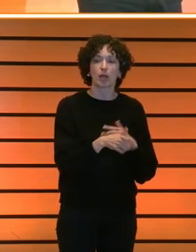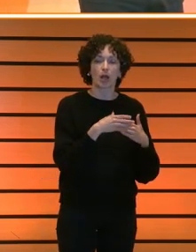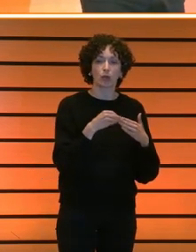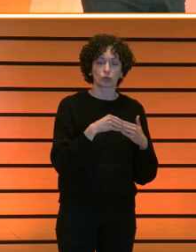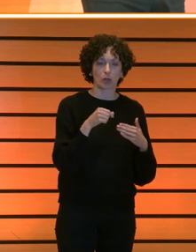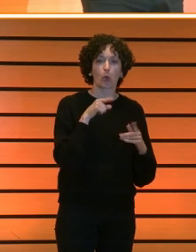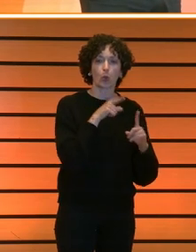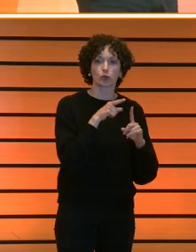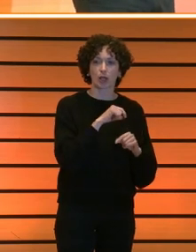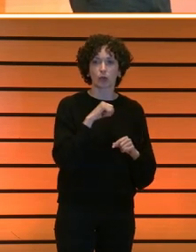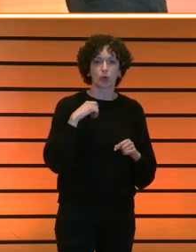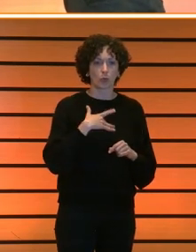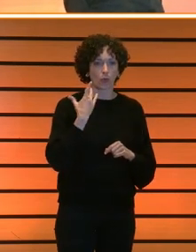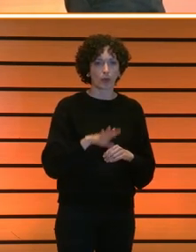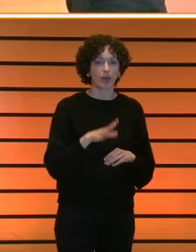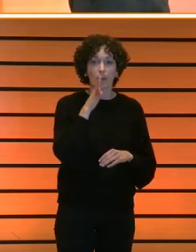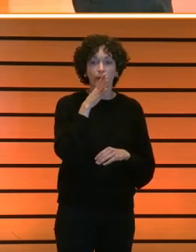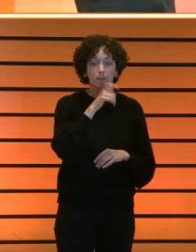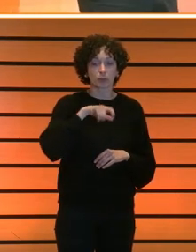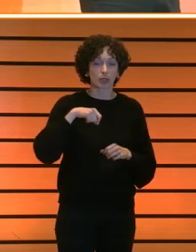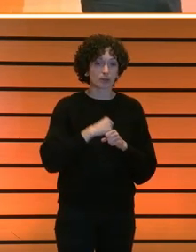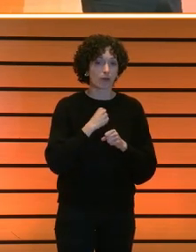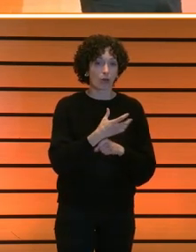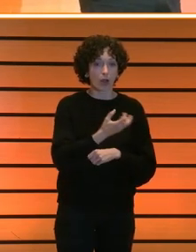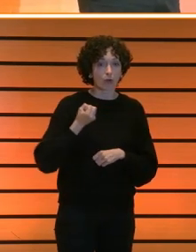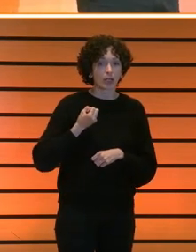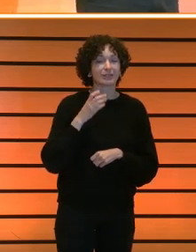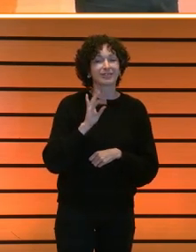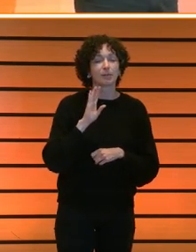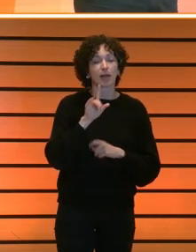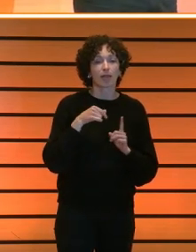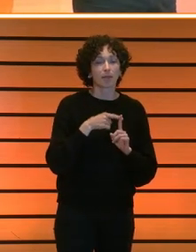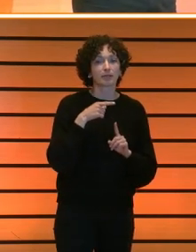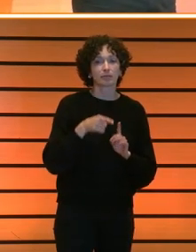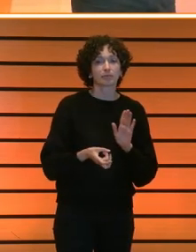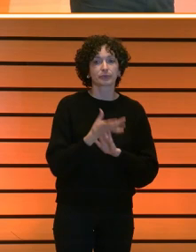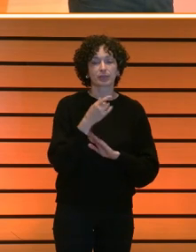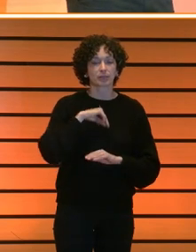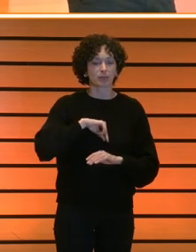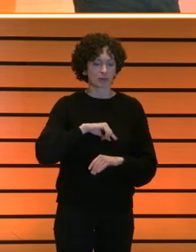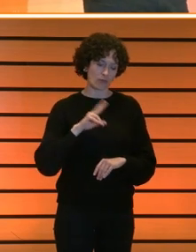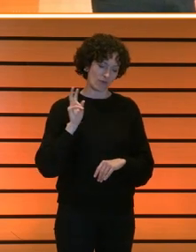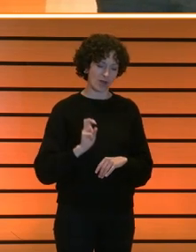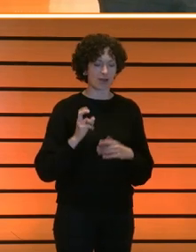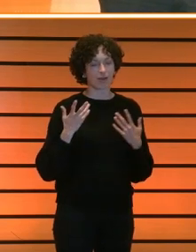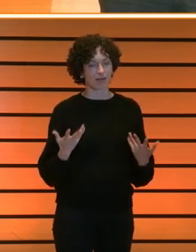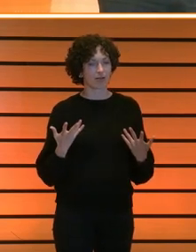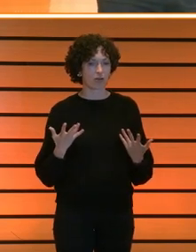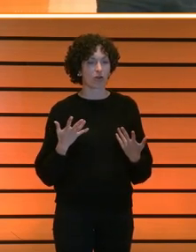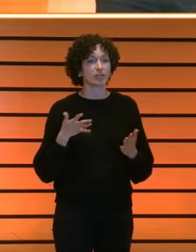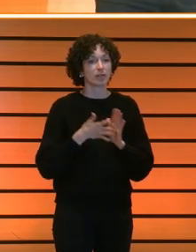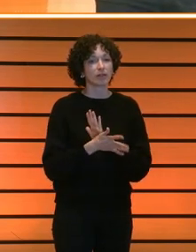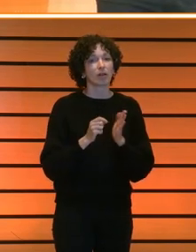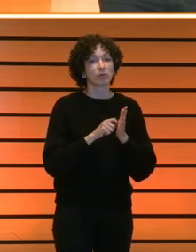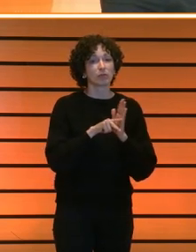porque no solamente es que ahorre personal es que lo que genera es un sentimiento de utilidad enorme y por lo tanto ese cambio